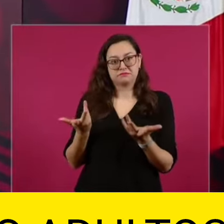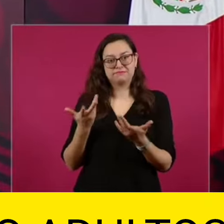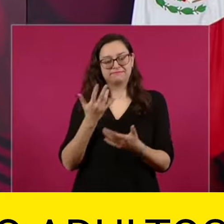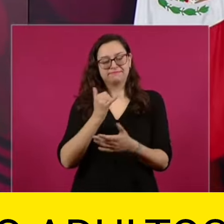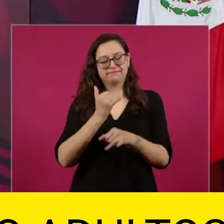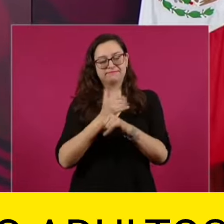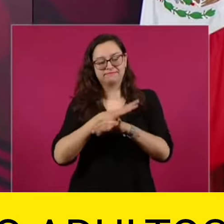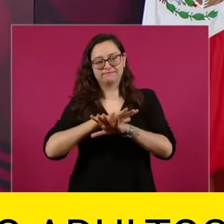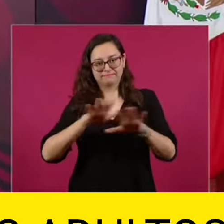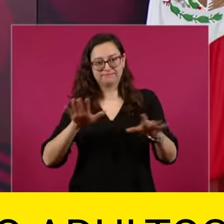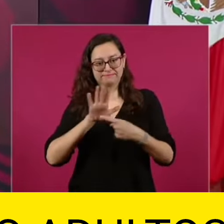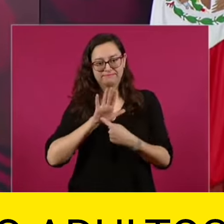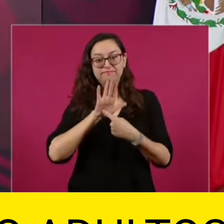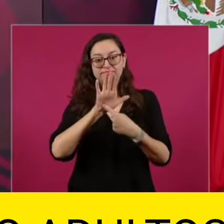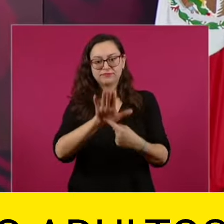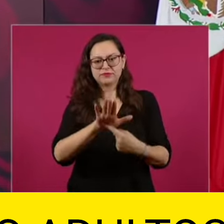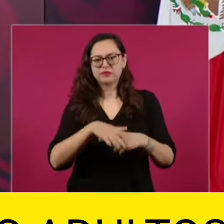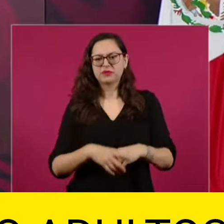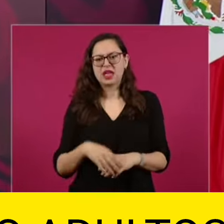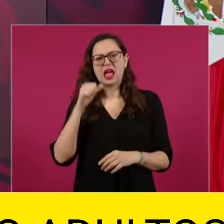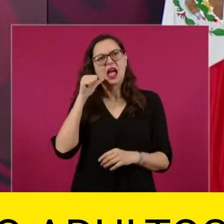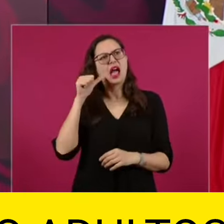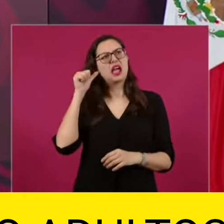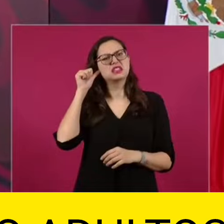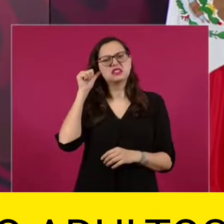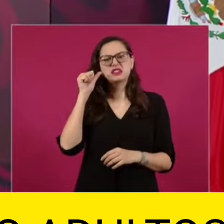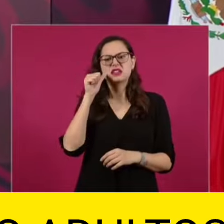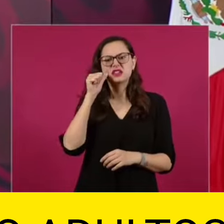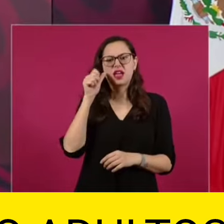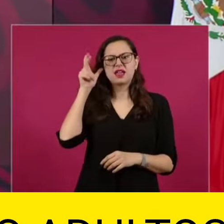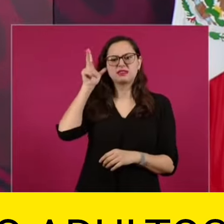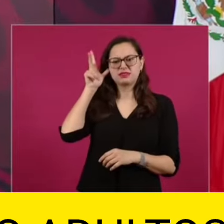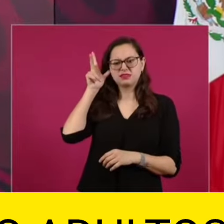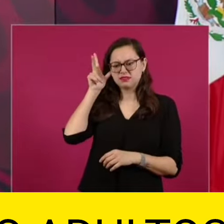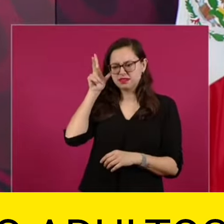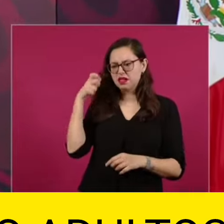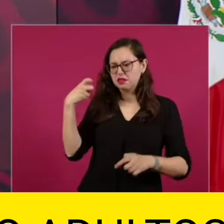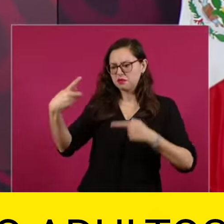una pregunta sobre adultos mayores que